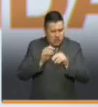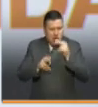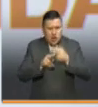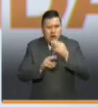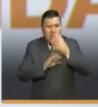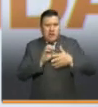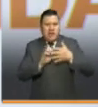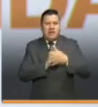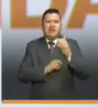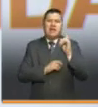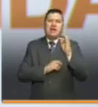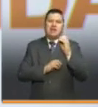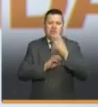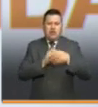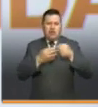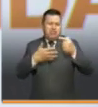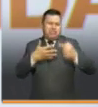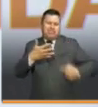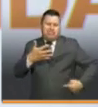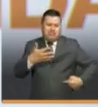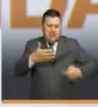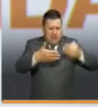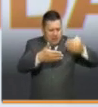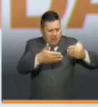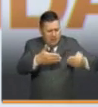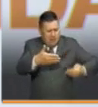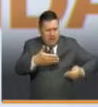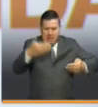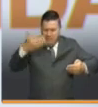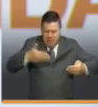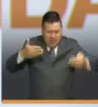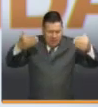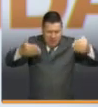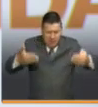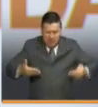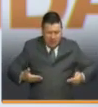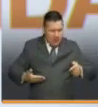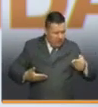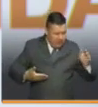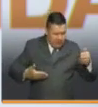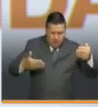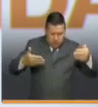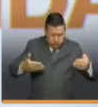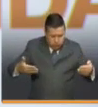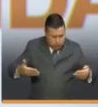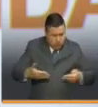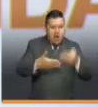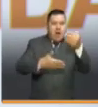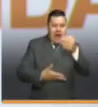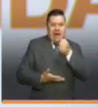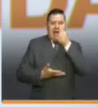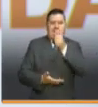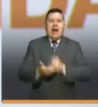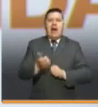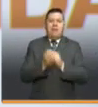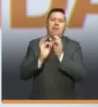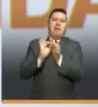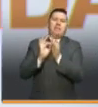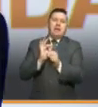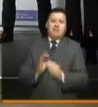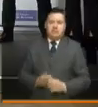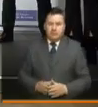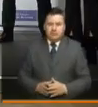base de datos y llegando con nuevas ayudas nuevos nuevos programas a todos estos colombianos que necesitan apoyo en esta coyuntura